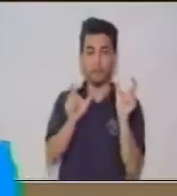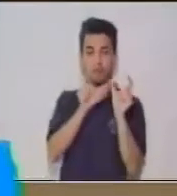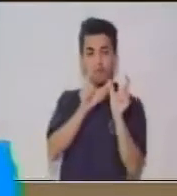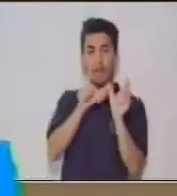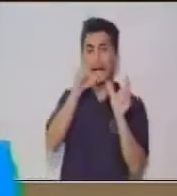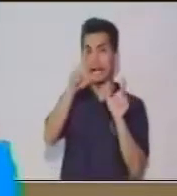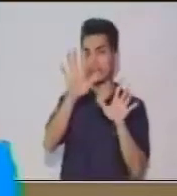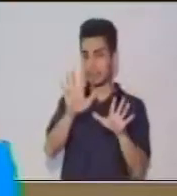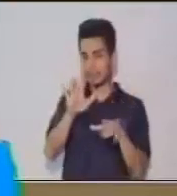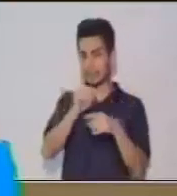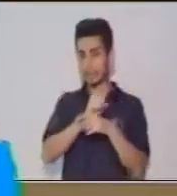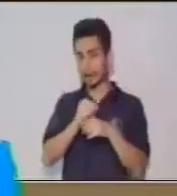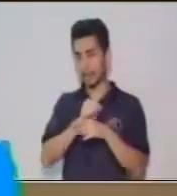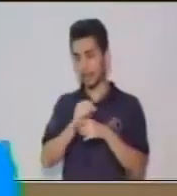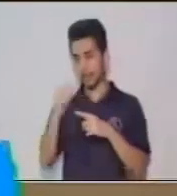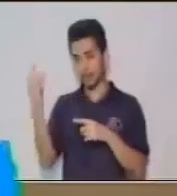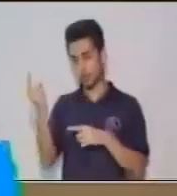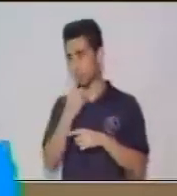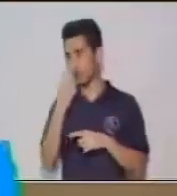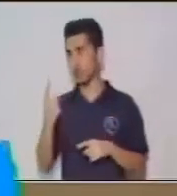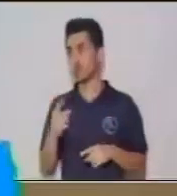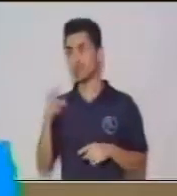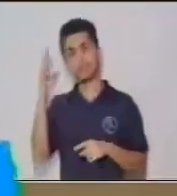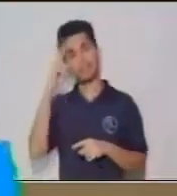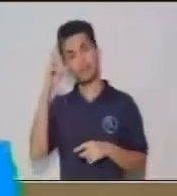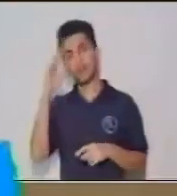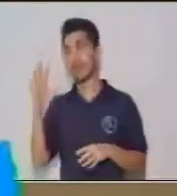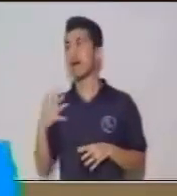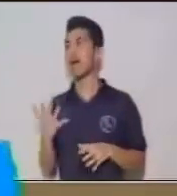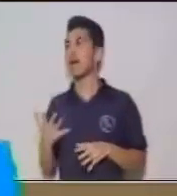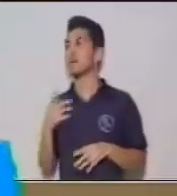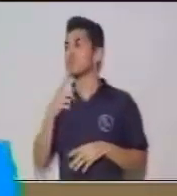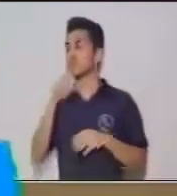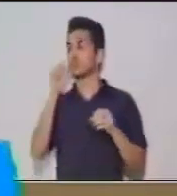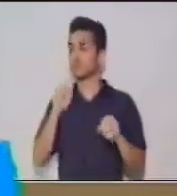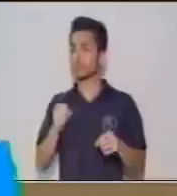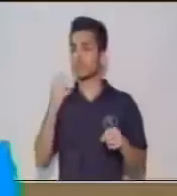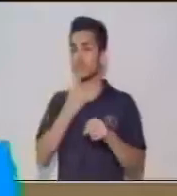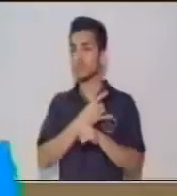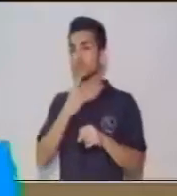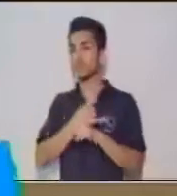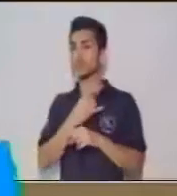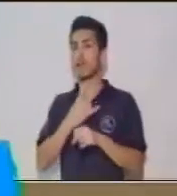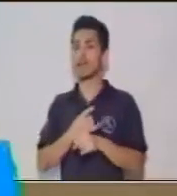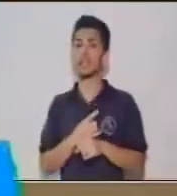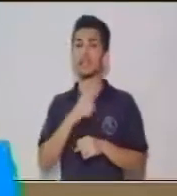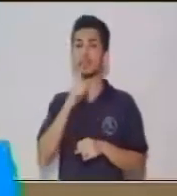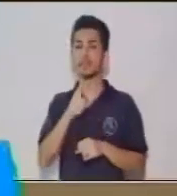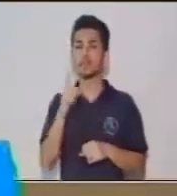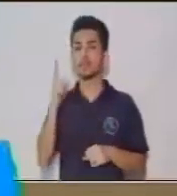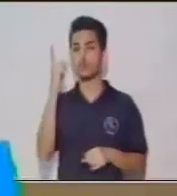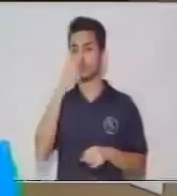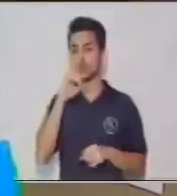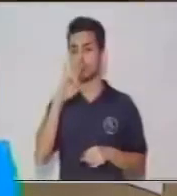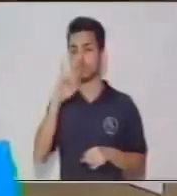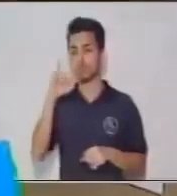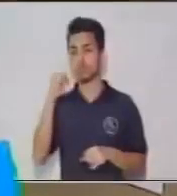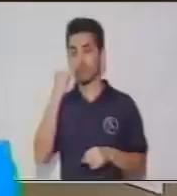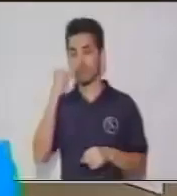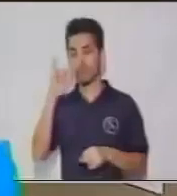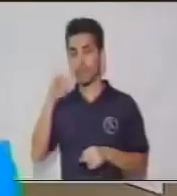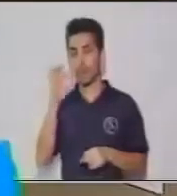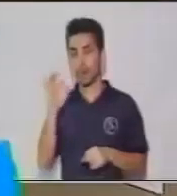practicar todo esto. Recuérdese que puede hacer uso de los sufijos. Acá